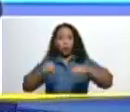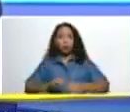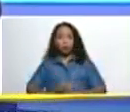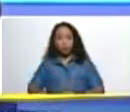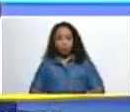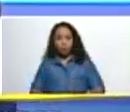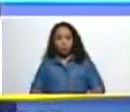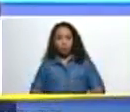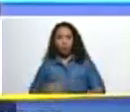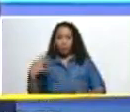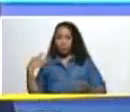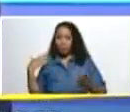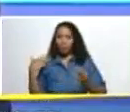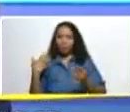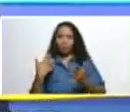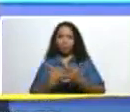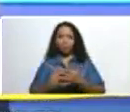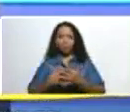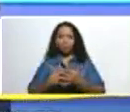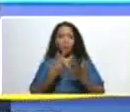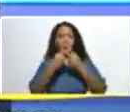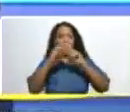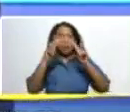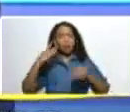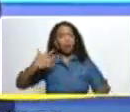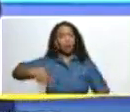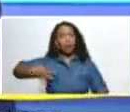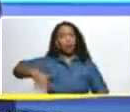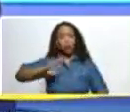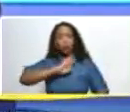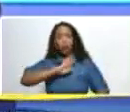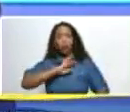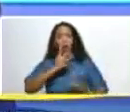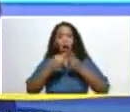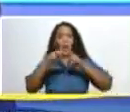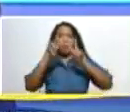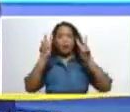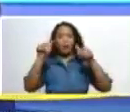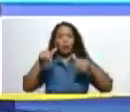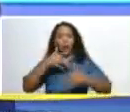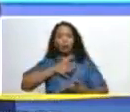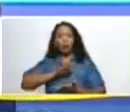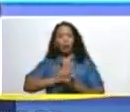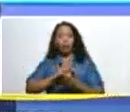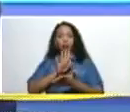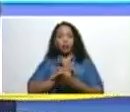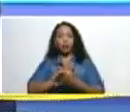en el transcurso de estos años es la paz, el derecho a la paz, a la armonía.